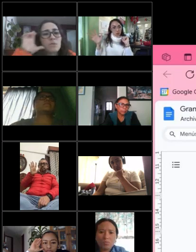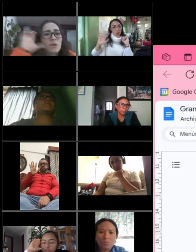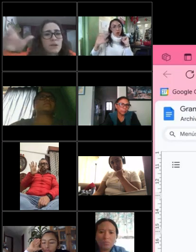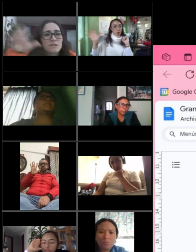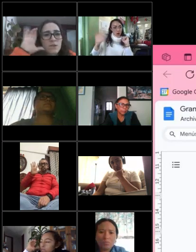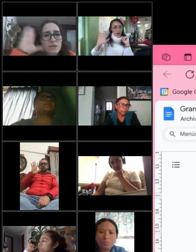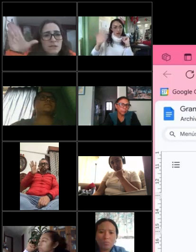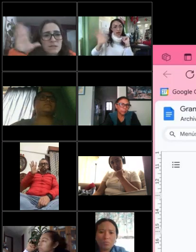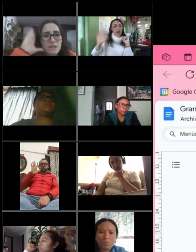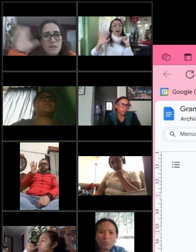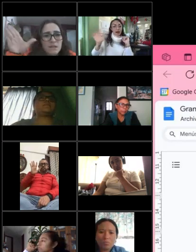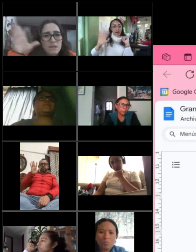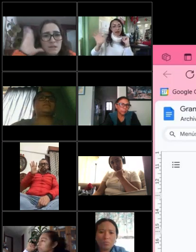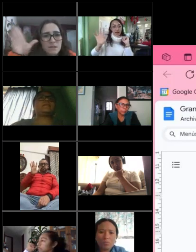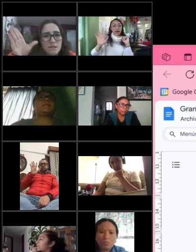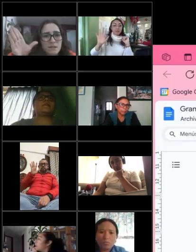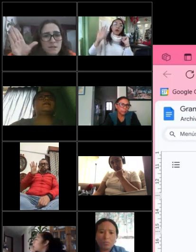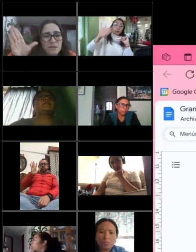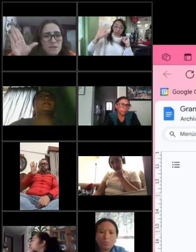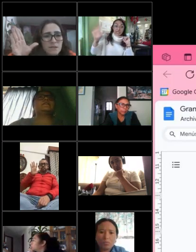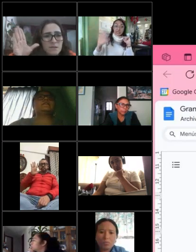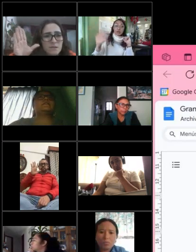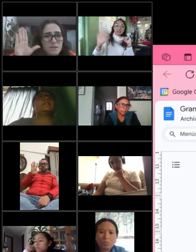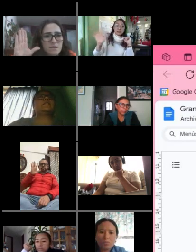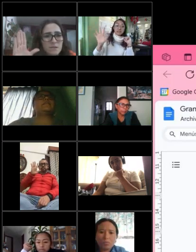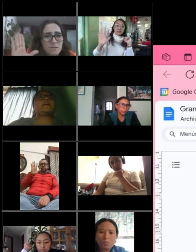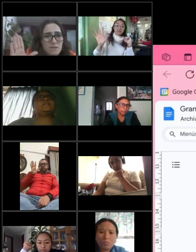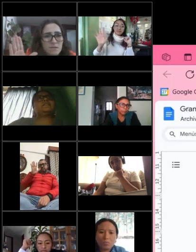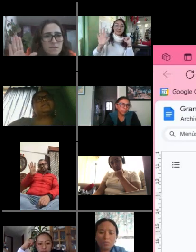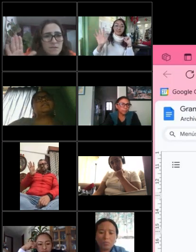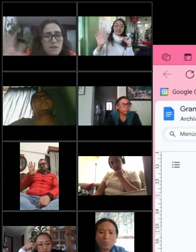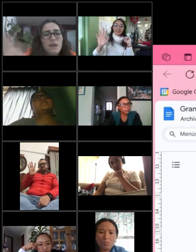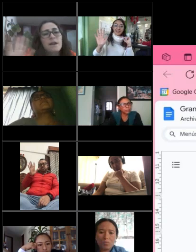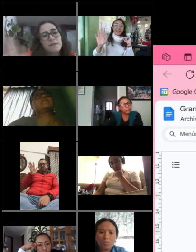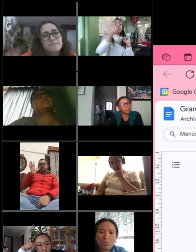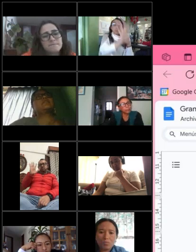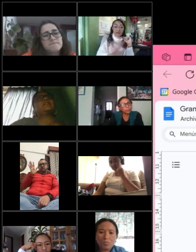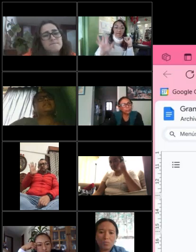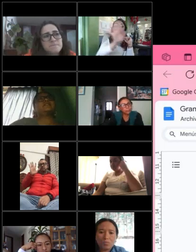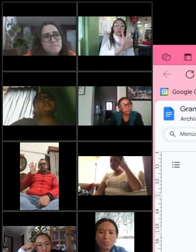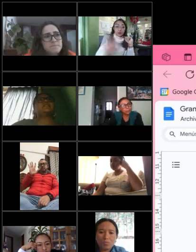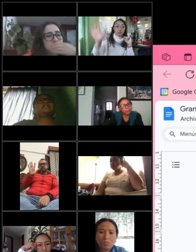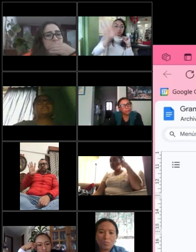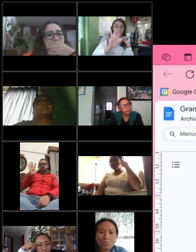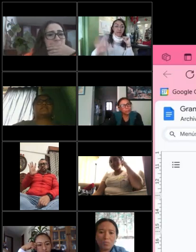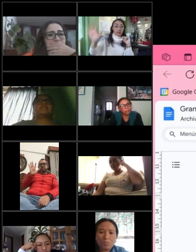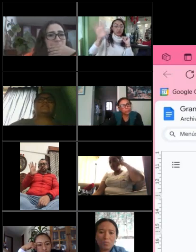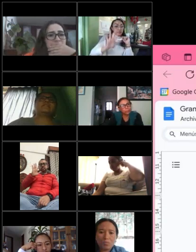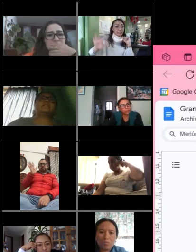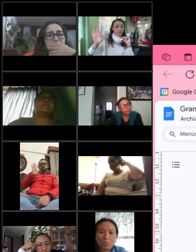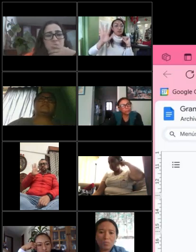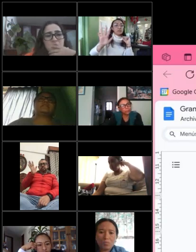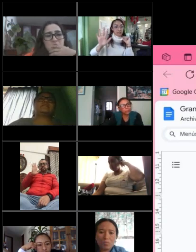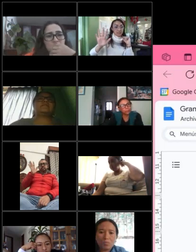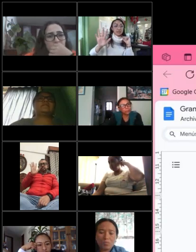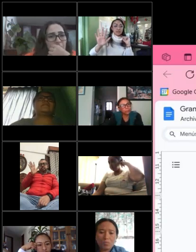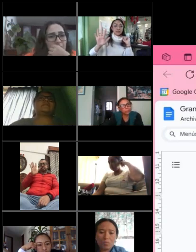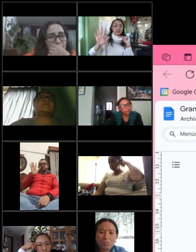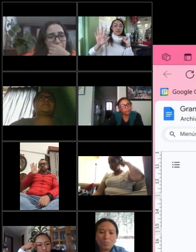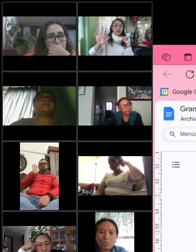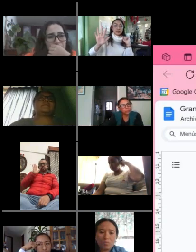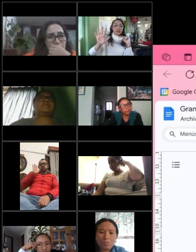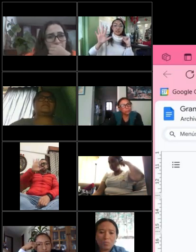no, yo la Hola. es así. Ajá. Pero podría hacerlo así. Limpiar. Limpiar. ¿Puedo limpiar algo con esto?